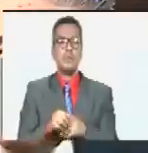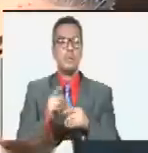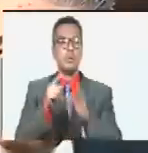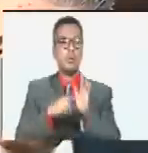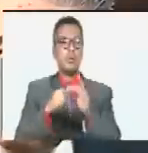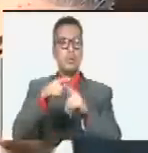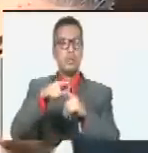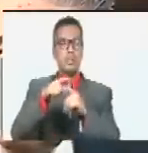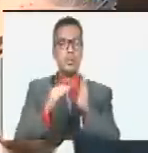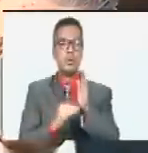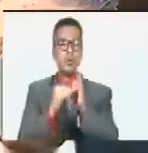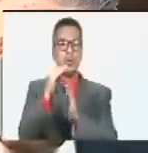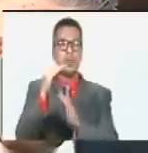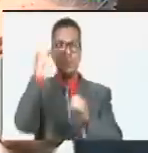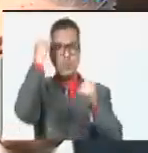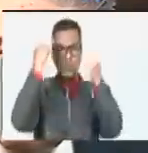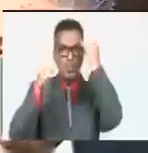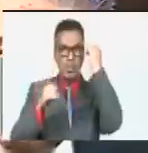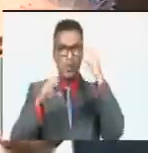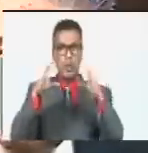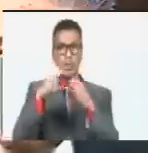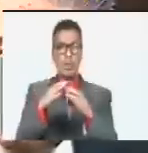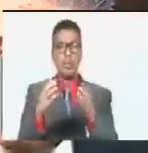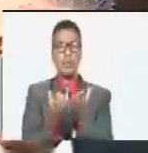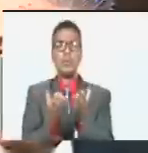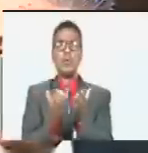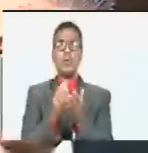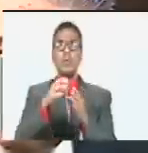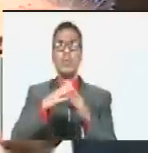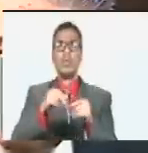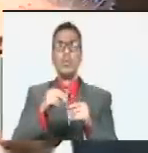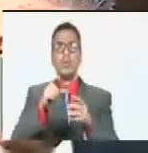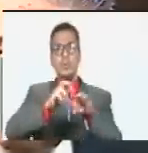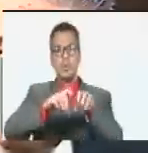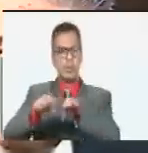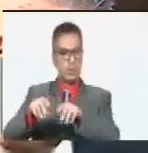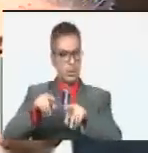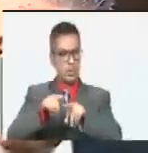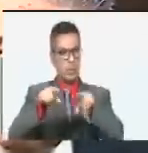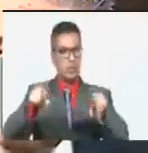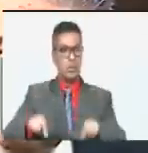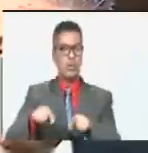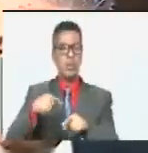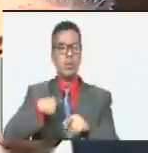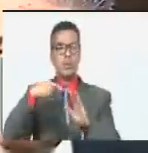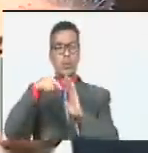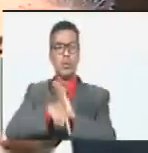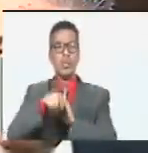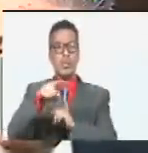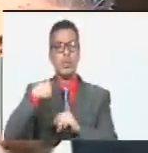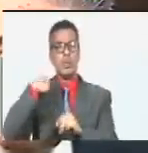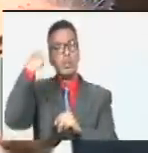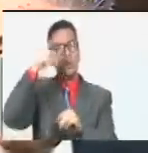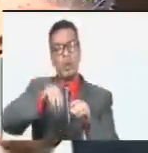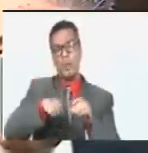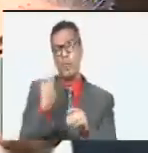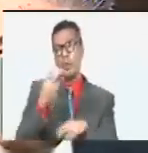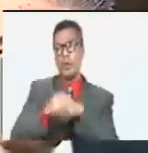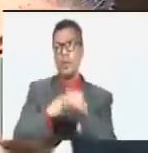una estrategia académica de escritorio y no de micrófono, que es lo que nos puede llevar a